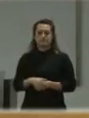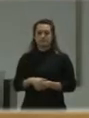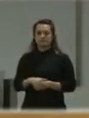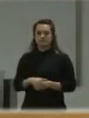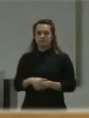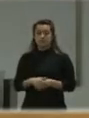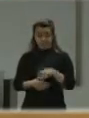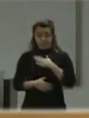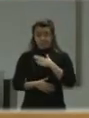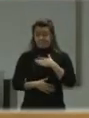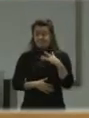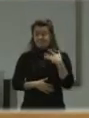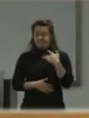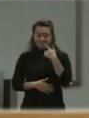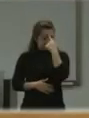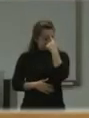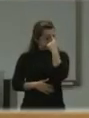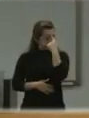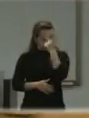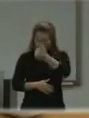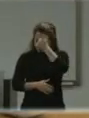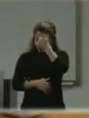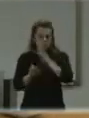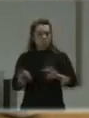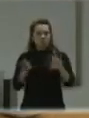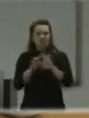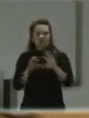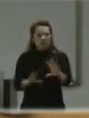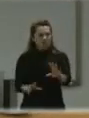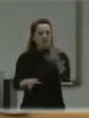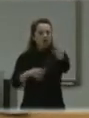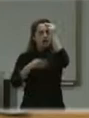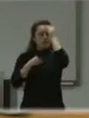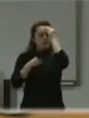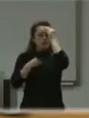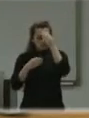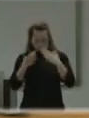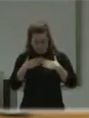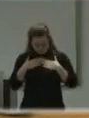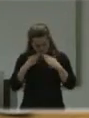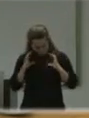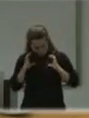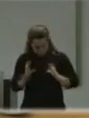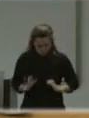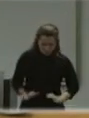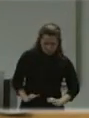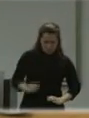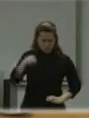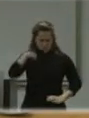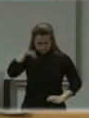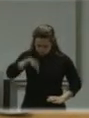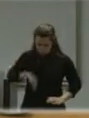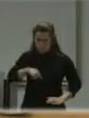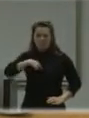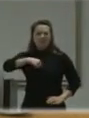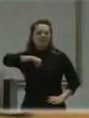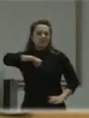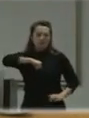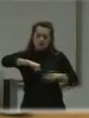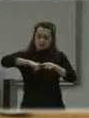Sí me parece importante porque aprendemos conoce mi cuerpo sabes que tengo uno de